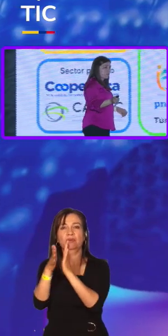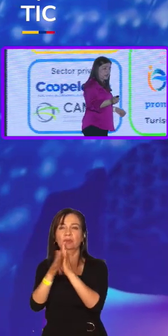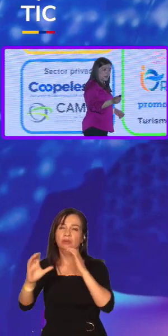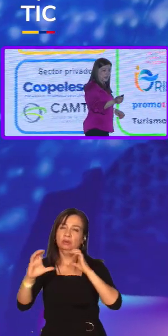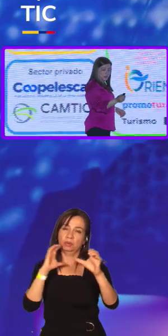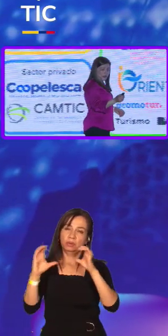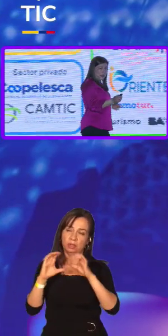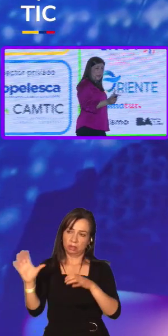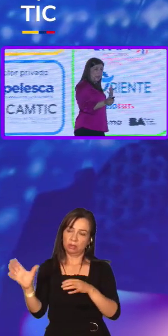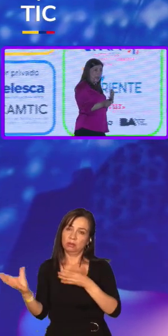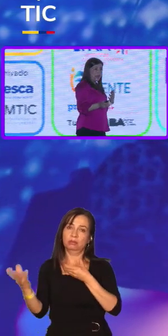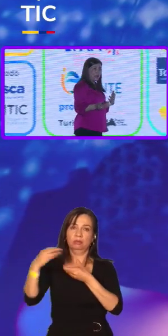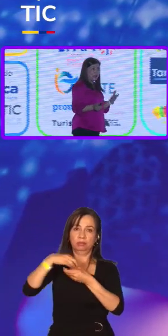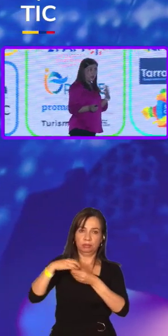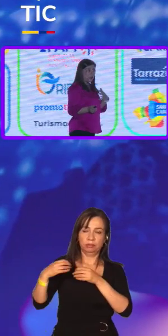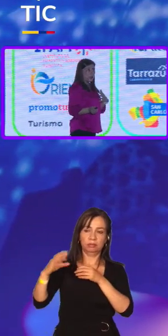Comunicación.